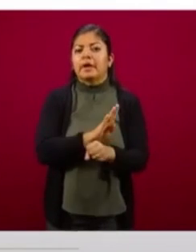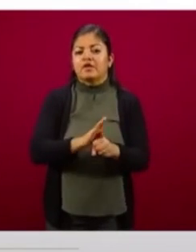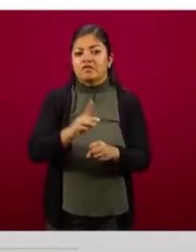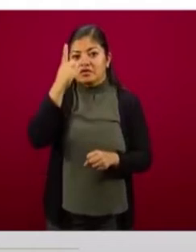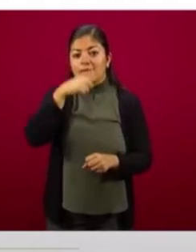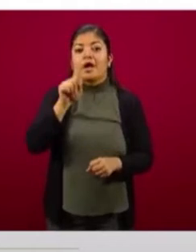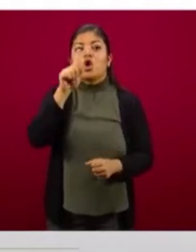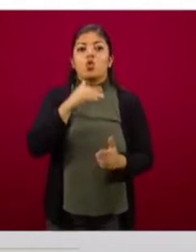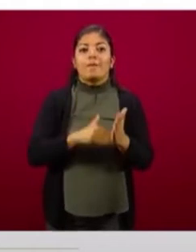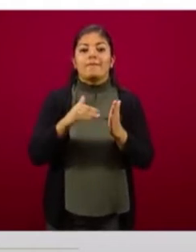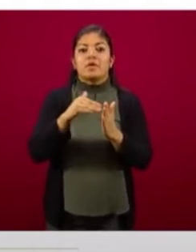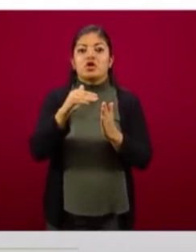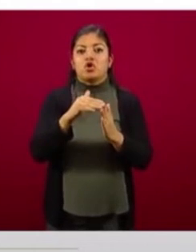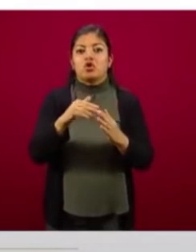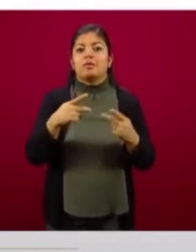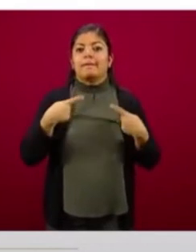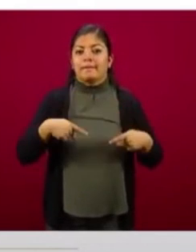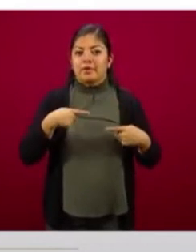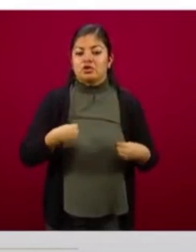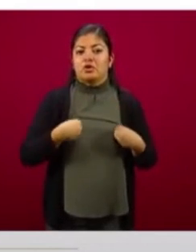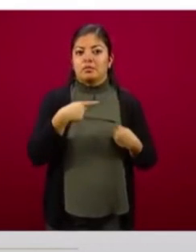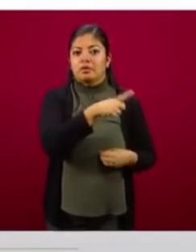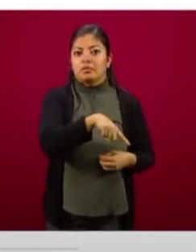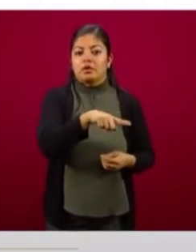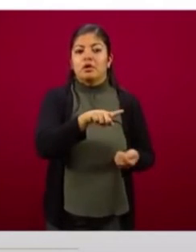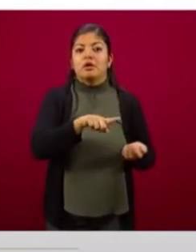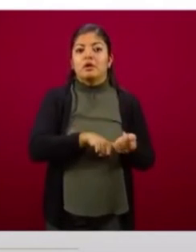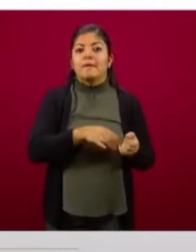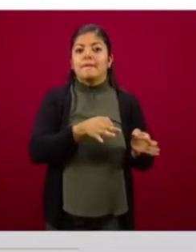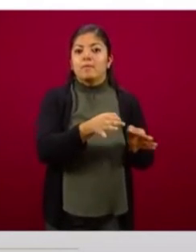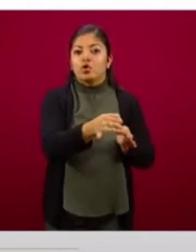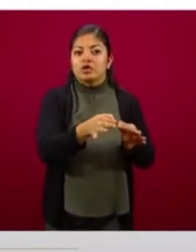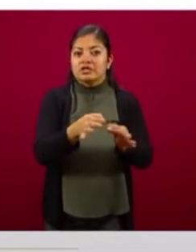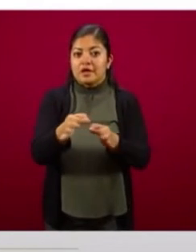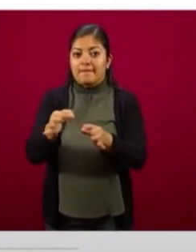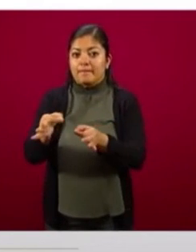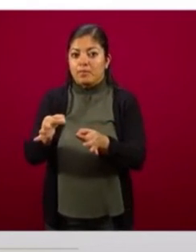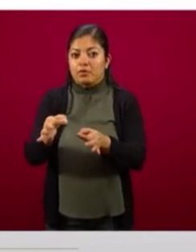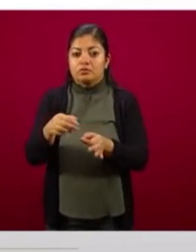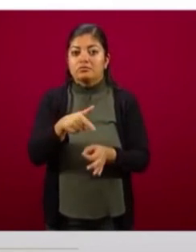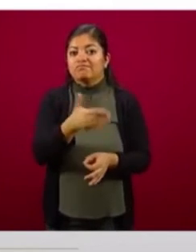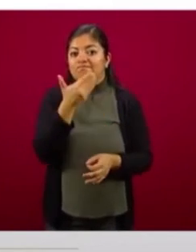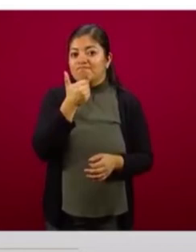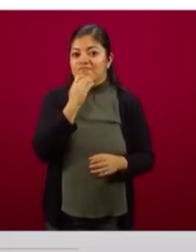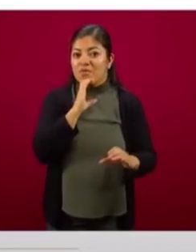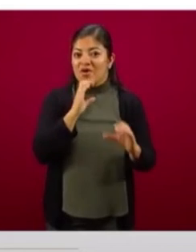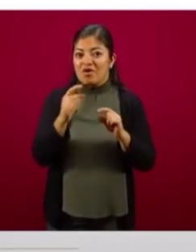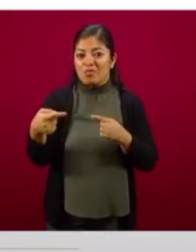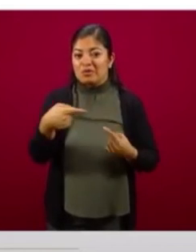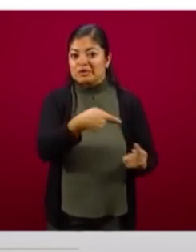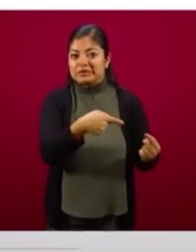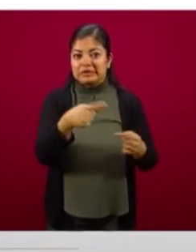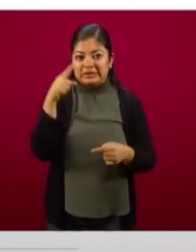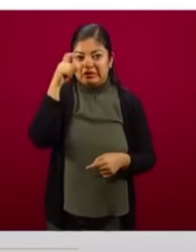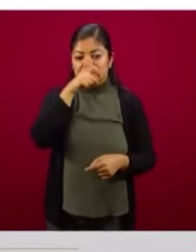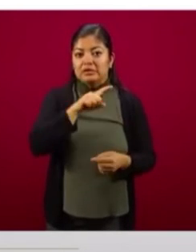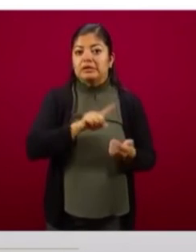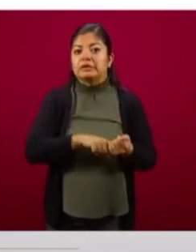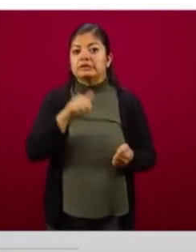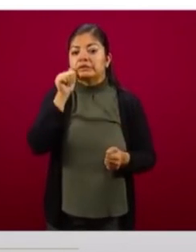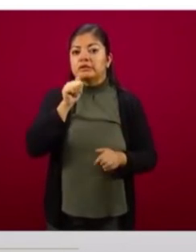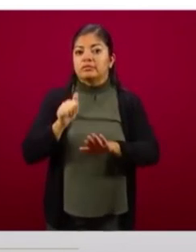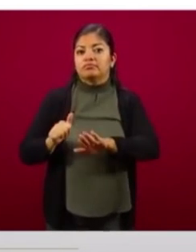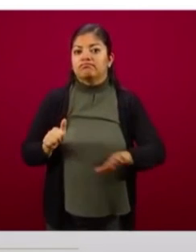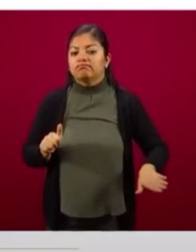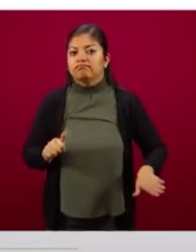de 230 cabeceras municipales hasta hoy incomunicadas hasta hoy excluidas hasta